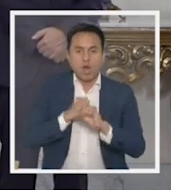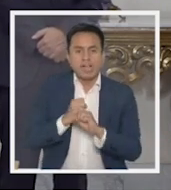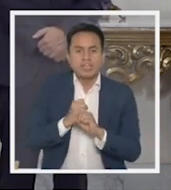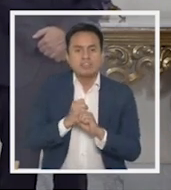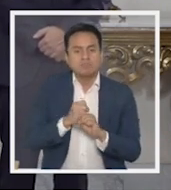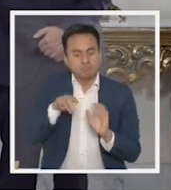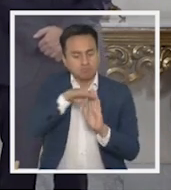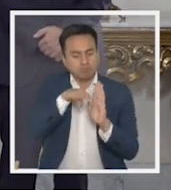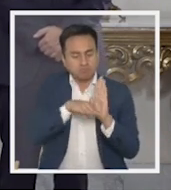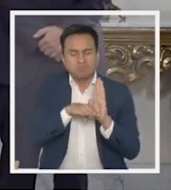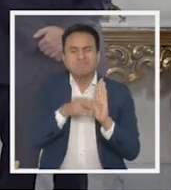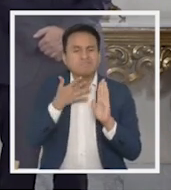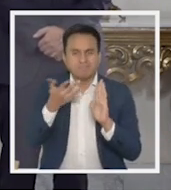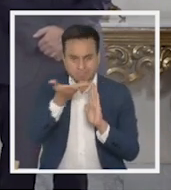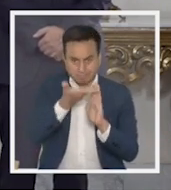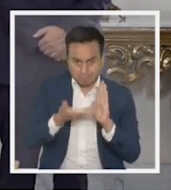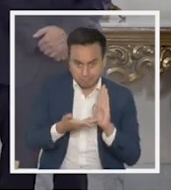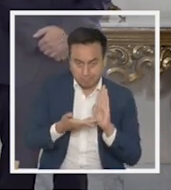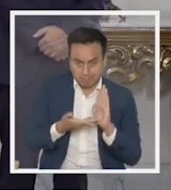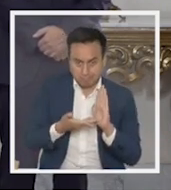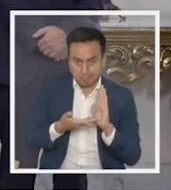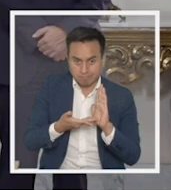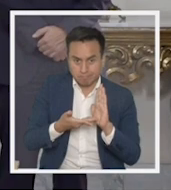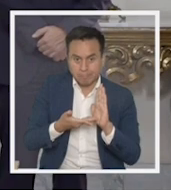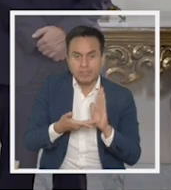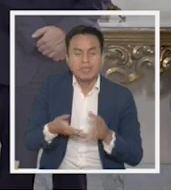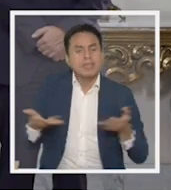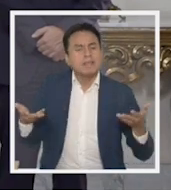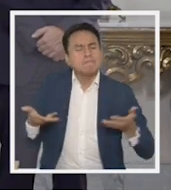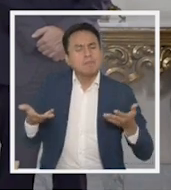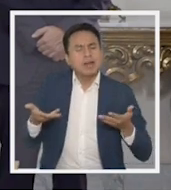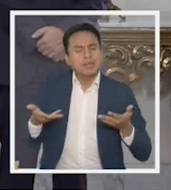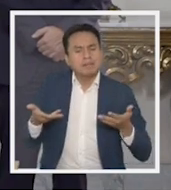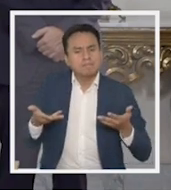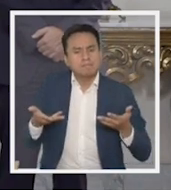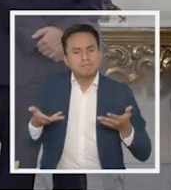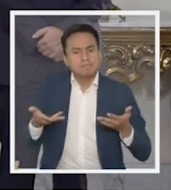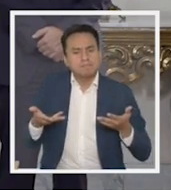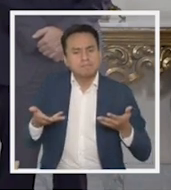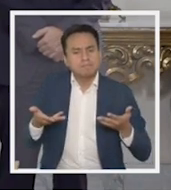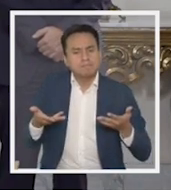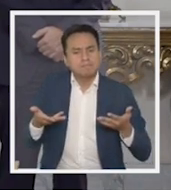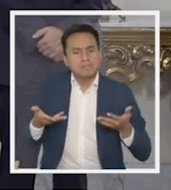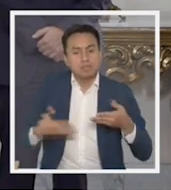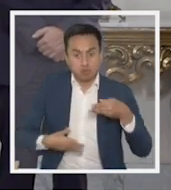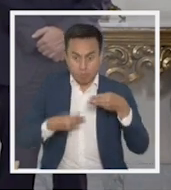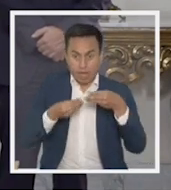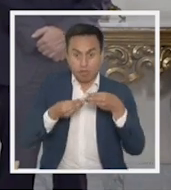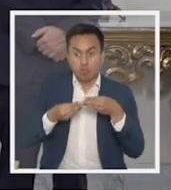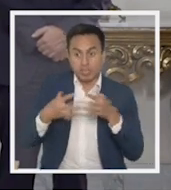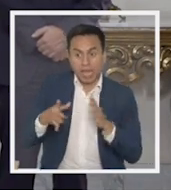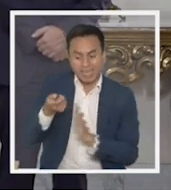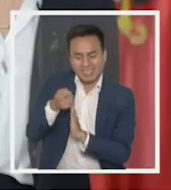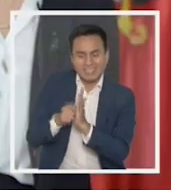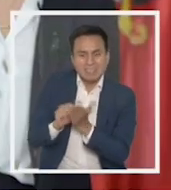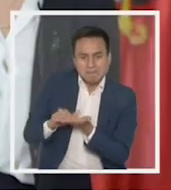para que, sumado a los incrementos que ya hemos hecho, considerados en el presupuesto